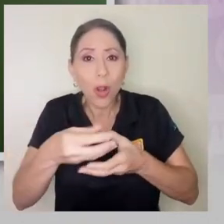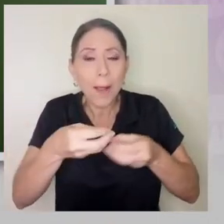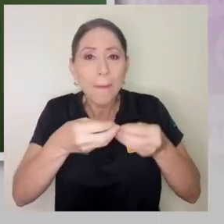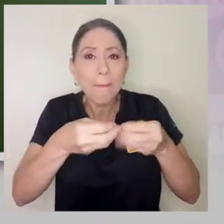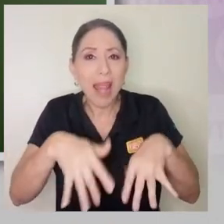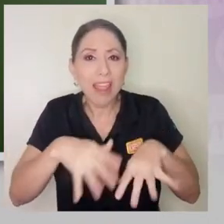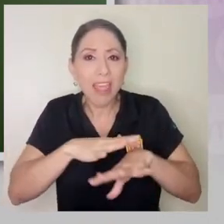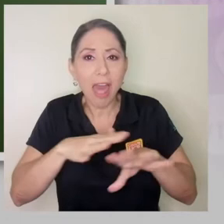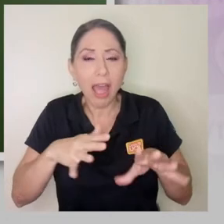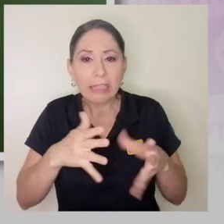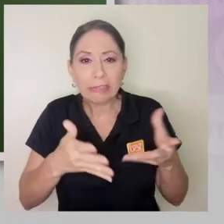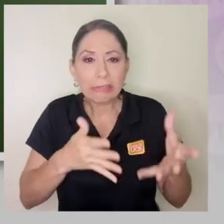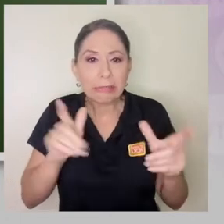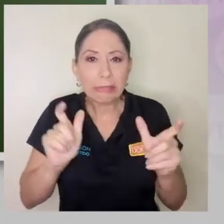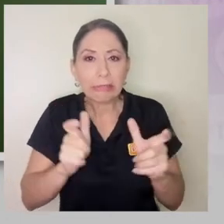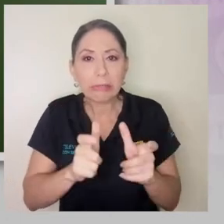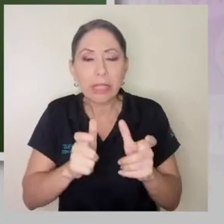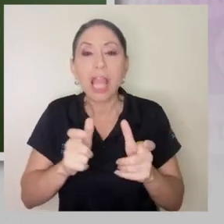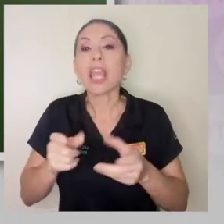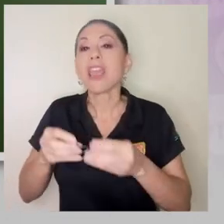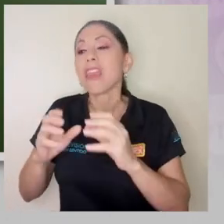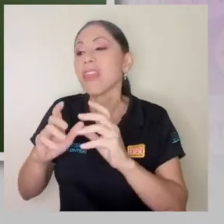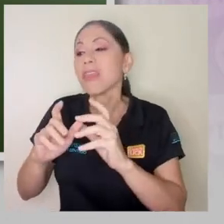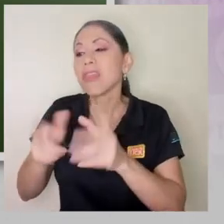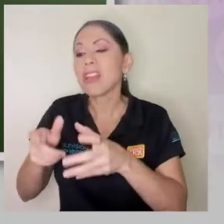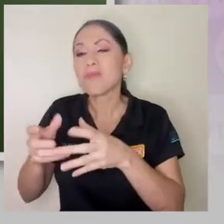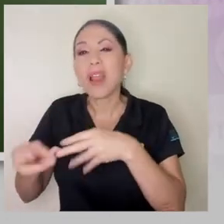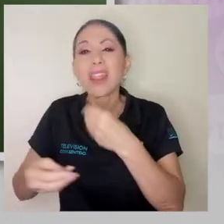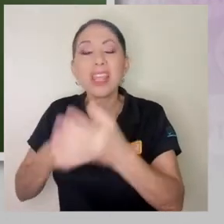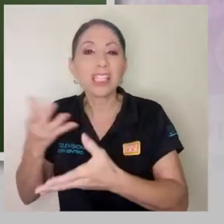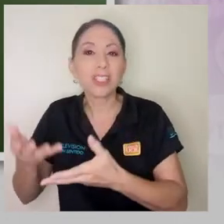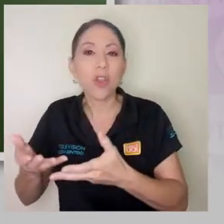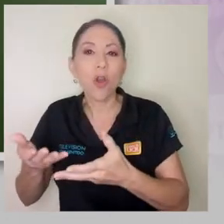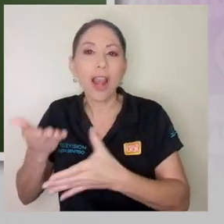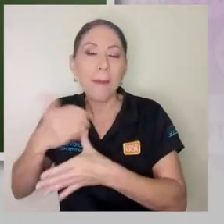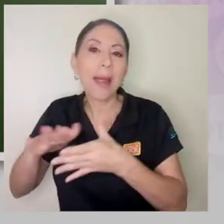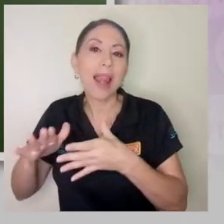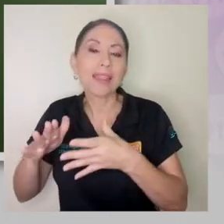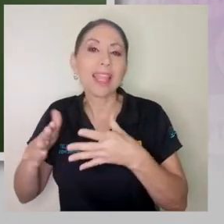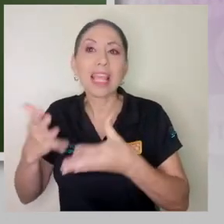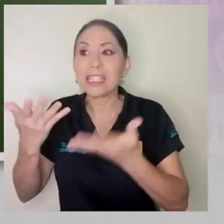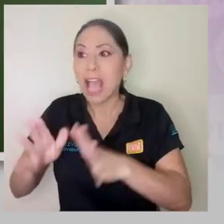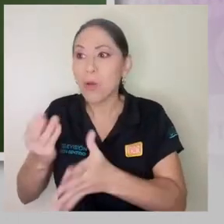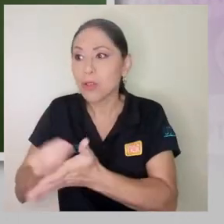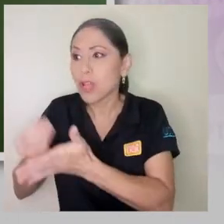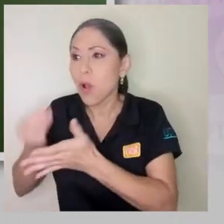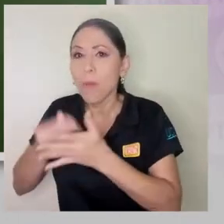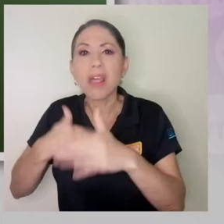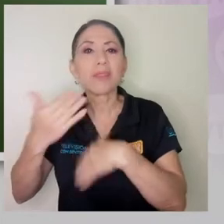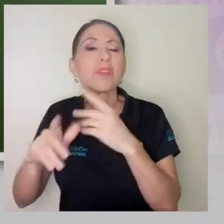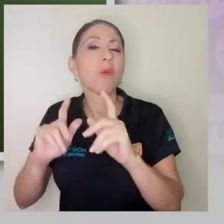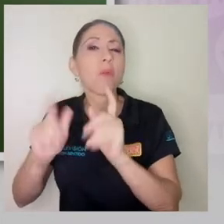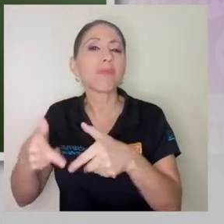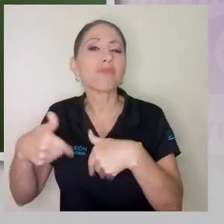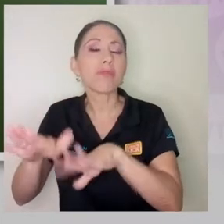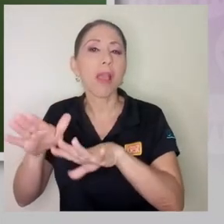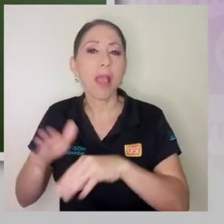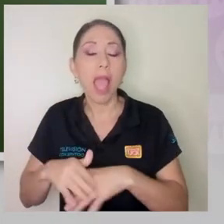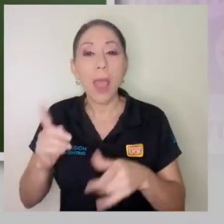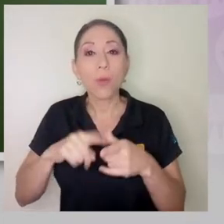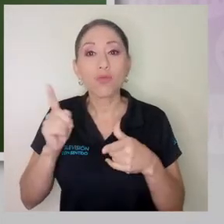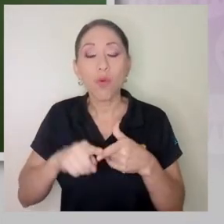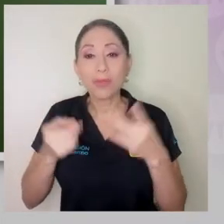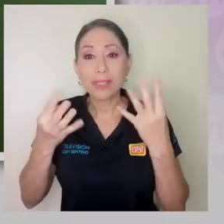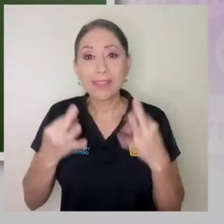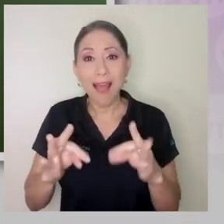desperdicio como la parte que se desperdicia, valga la redundancia, en el consumo, ¿verdad? Entonces se